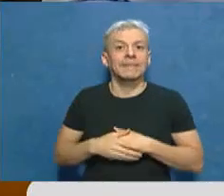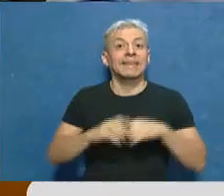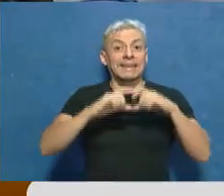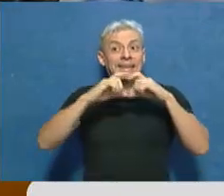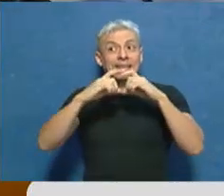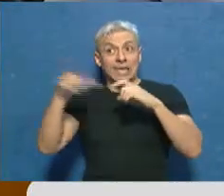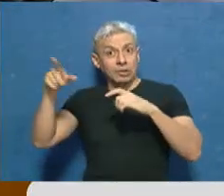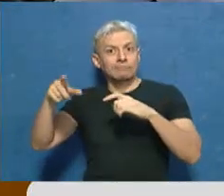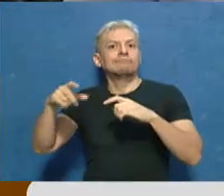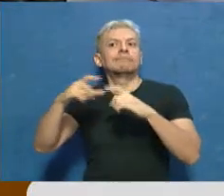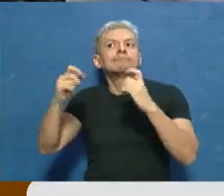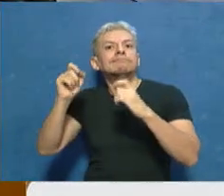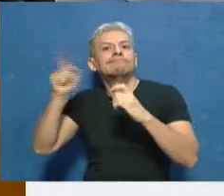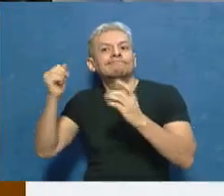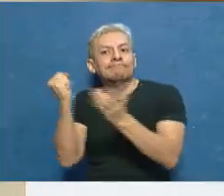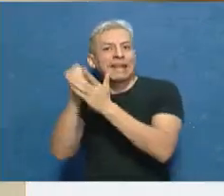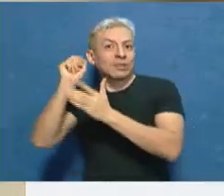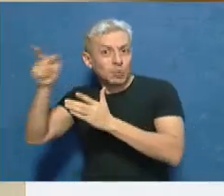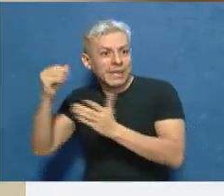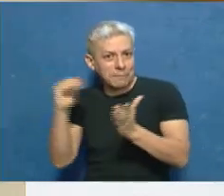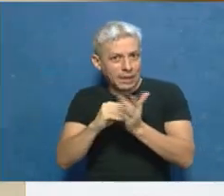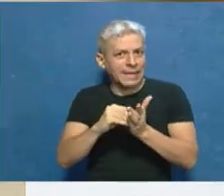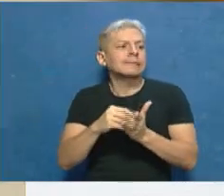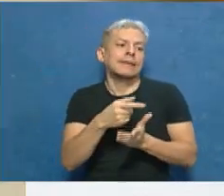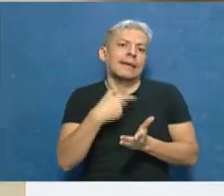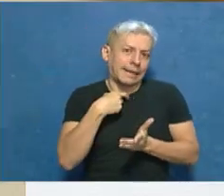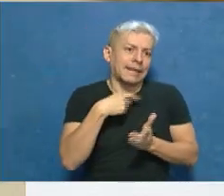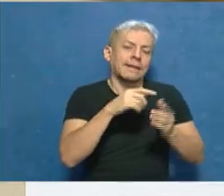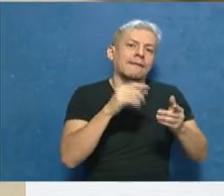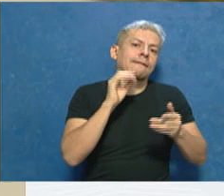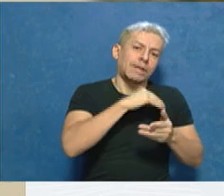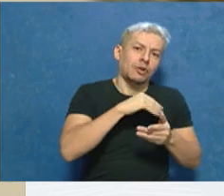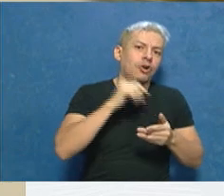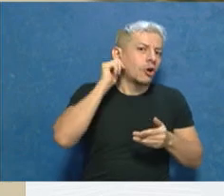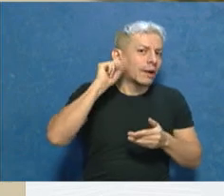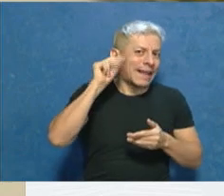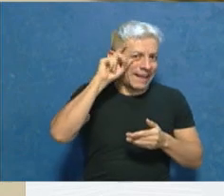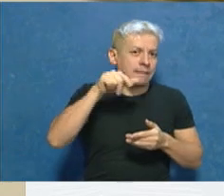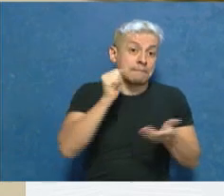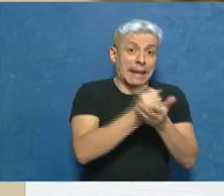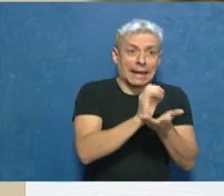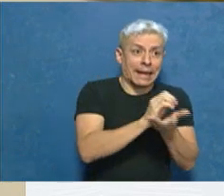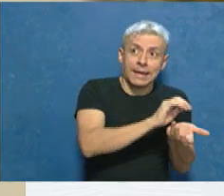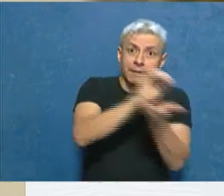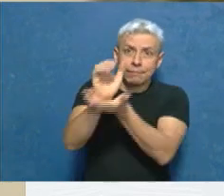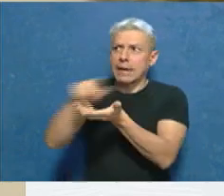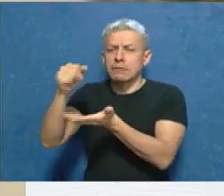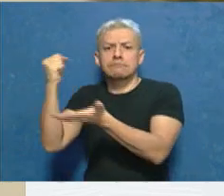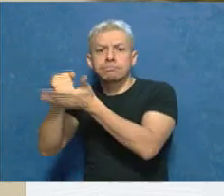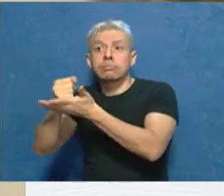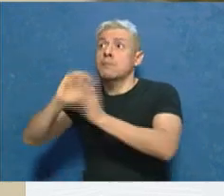marcas exclusivas ha ayudado a impulsar la demanda de los enormes volúmenes de vino que ahora se envían a todo el